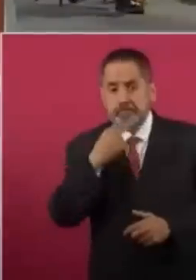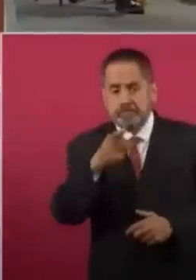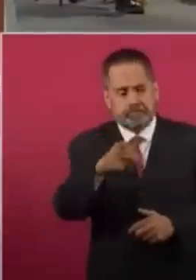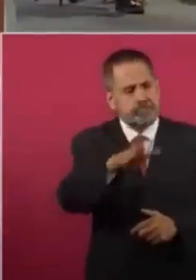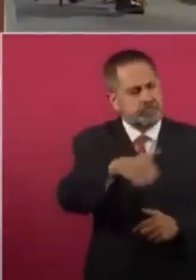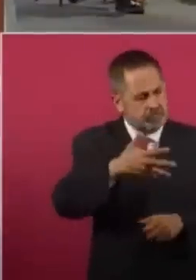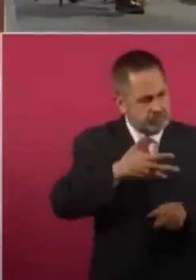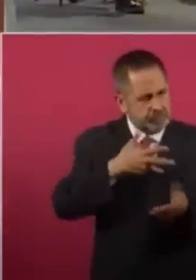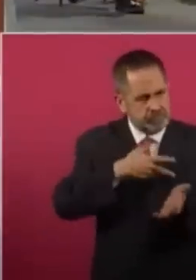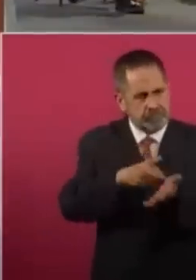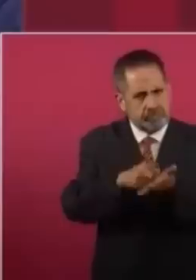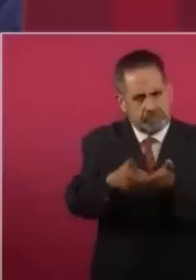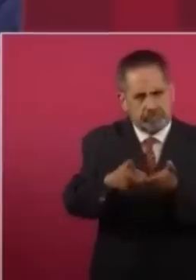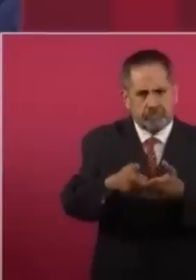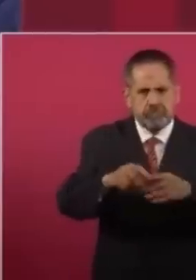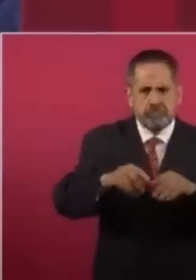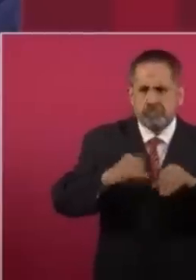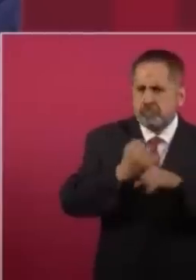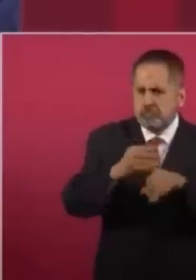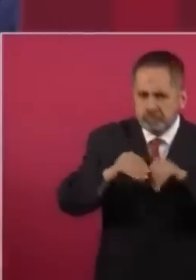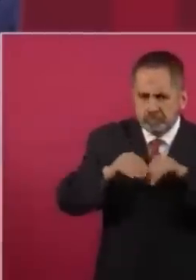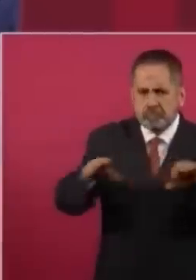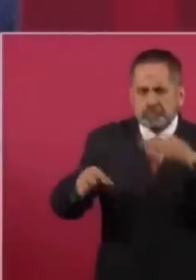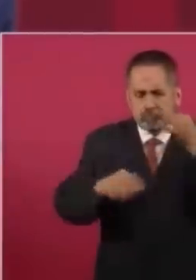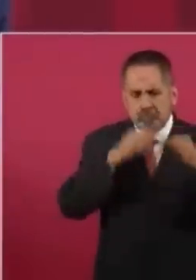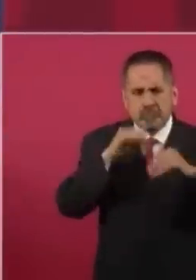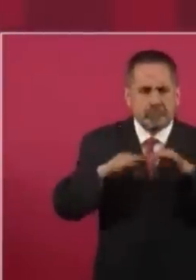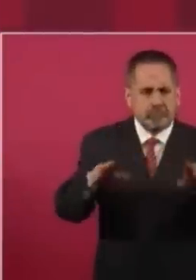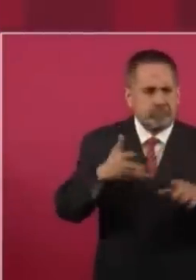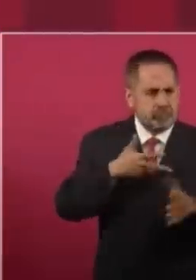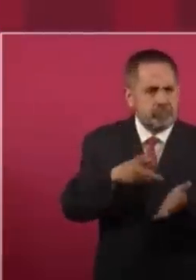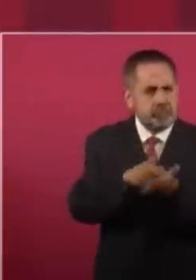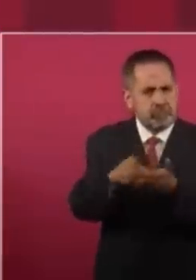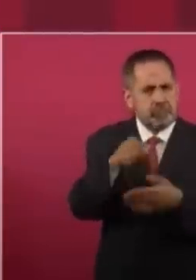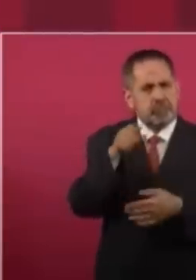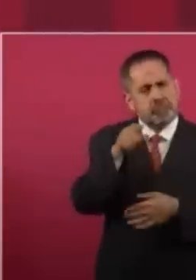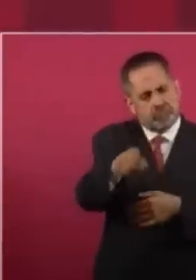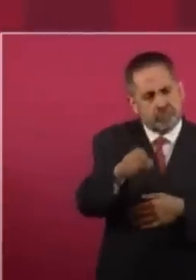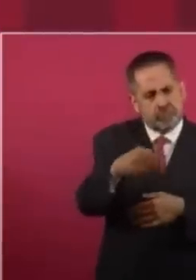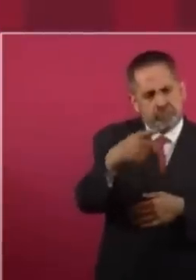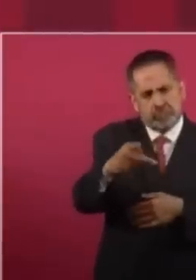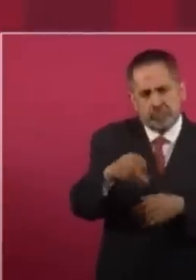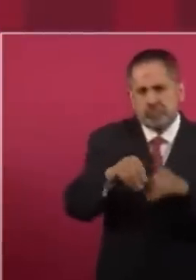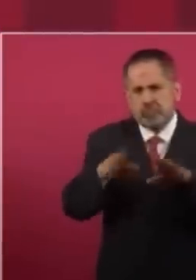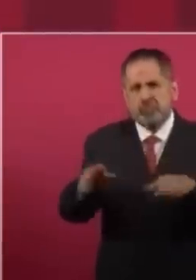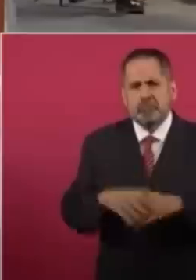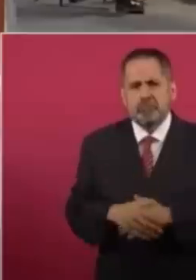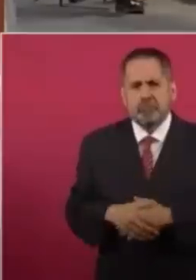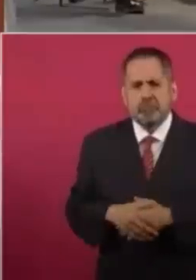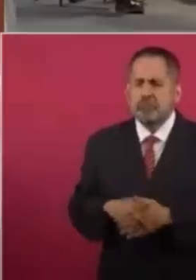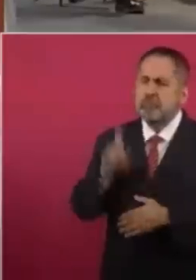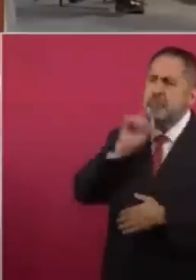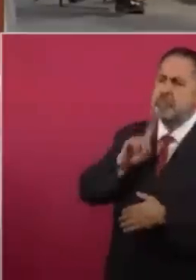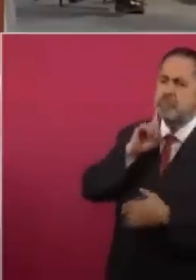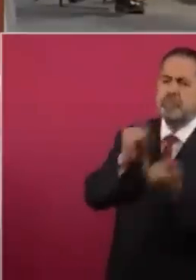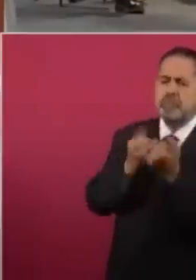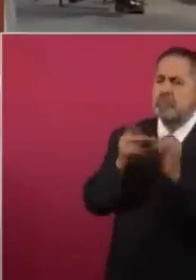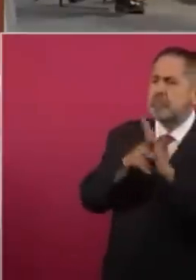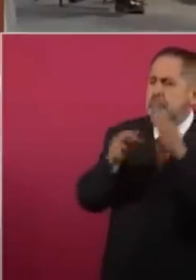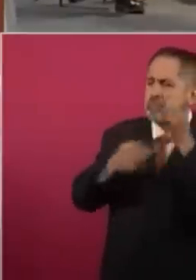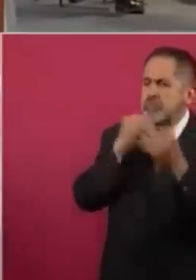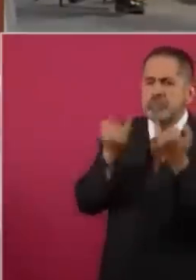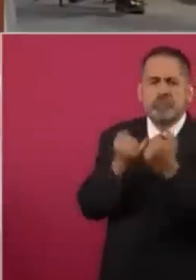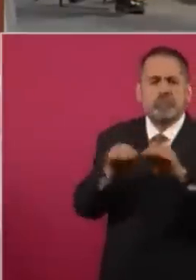porque es un derecho, exacto, el derecho a la información y el derecho que tienes tú también. Quiero hacer, ¿sí?, periodismo en condiciones de igualdad, señor.